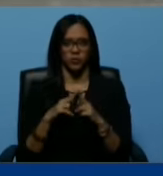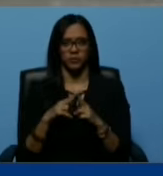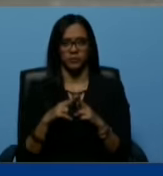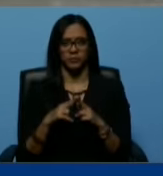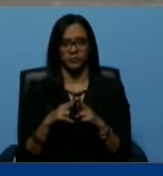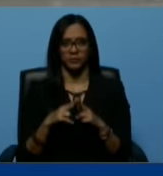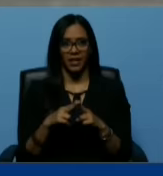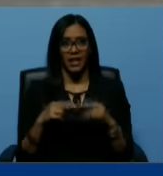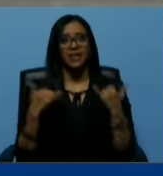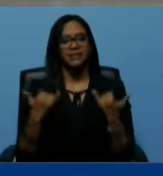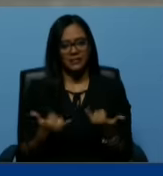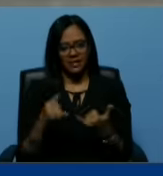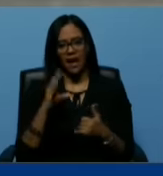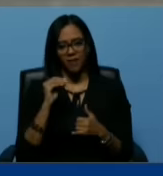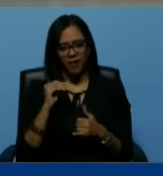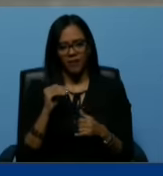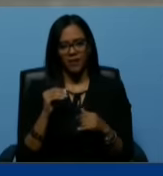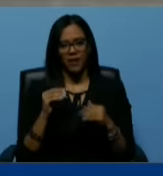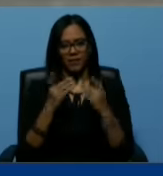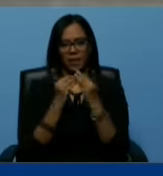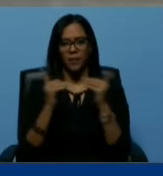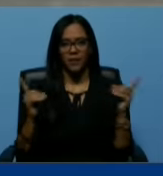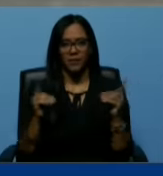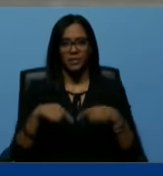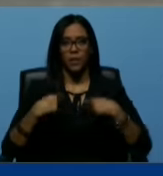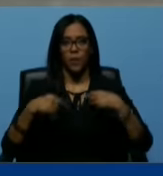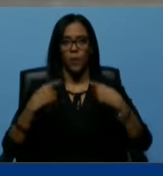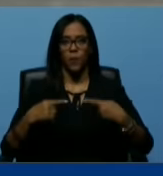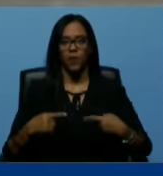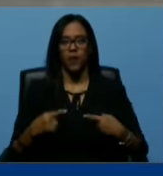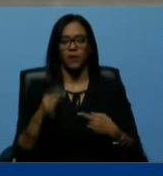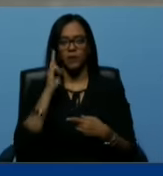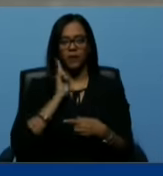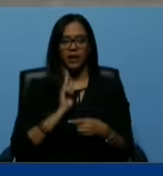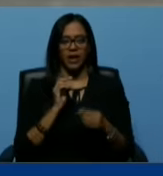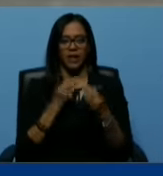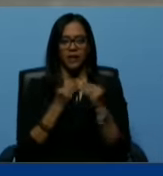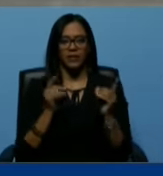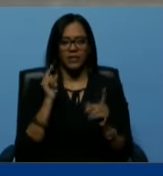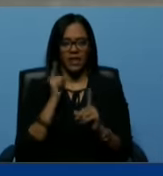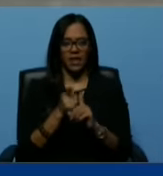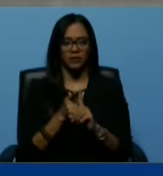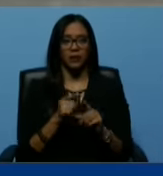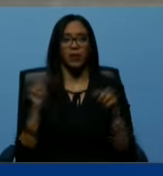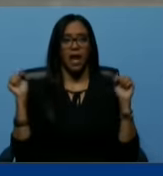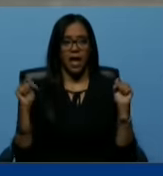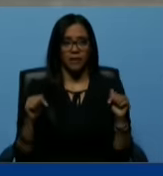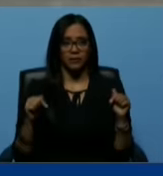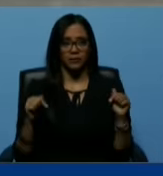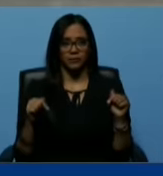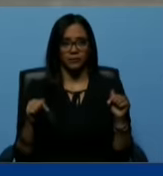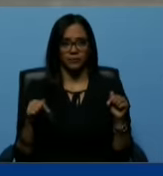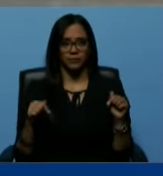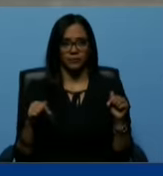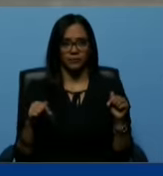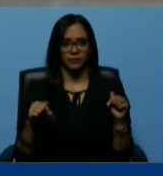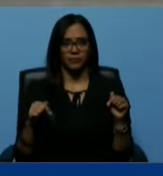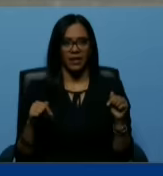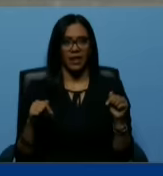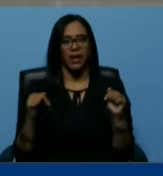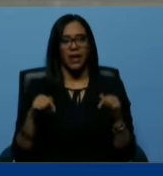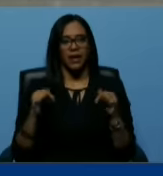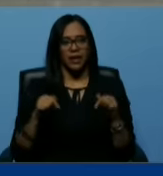Ya hablaba de la democracia popular bolivariana, de la democracia directa. Aquí, en este